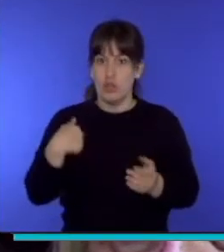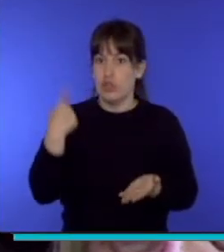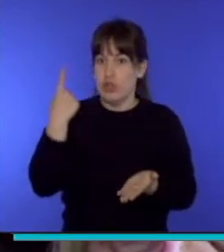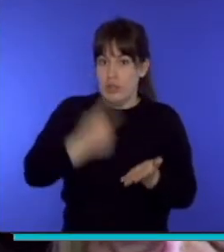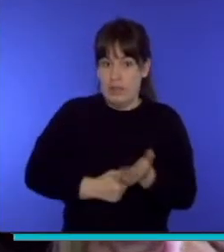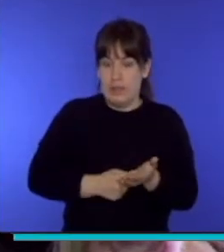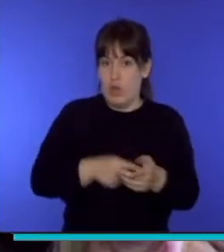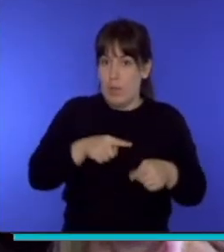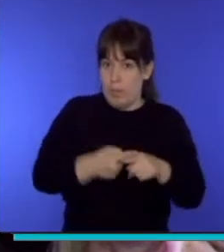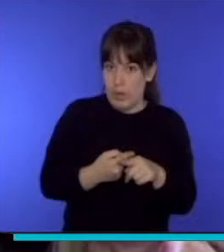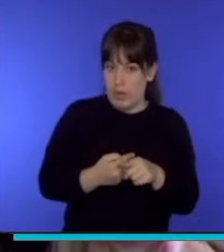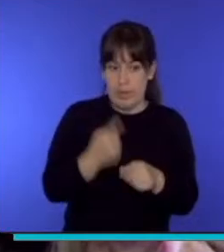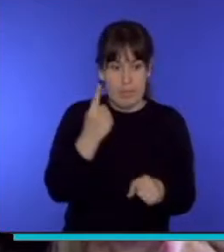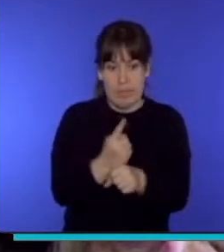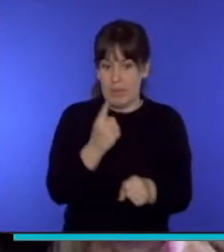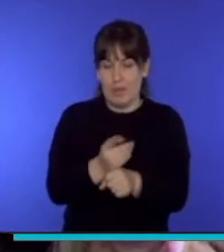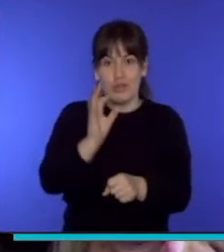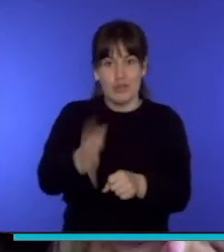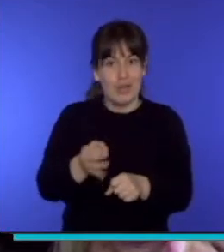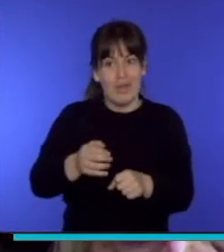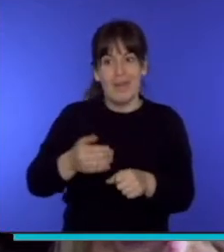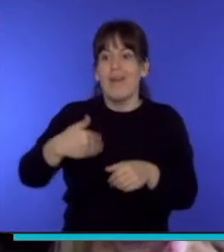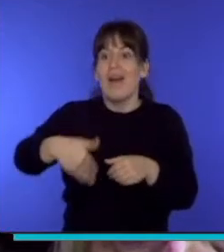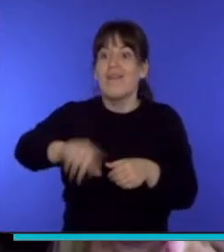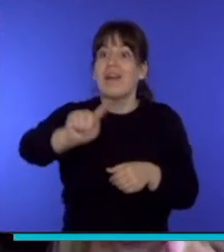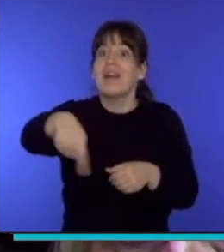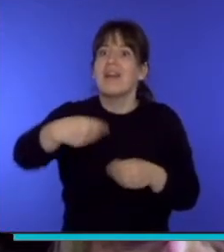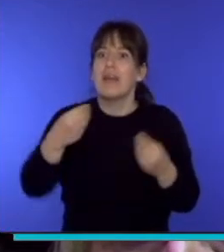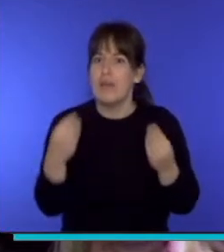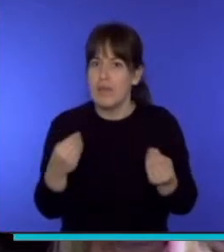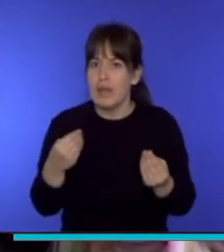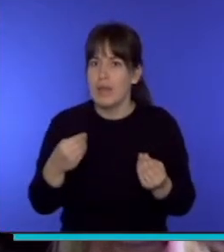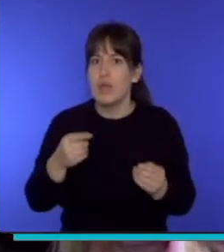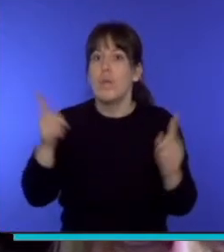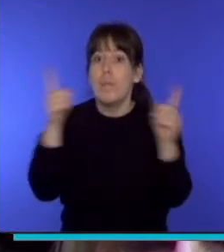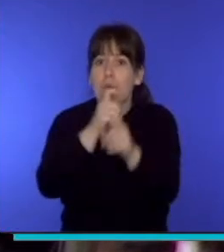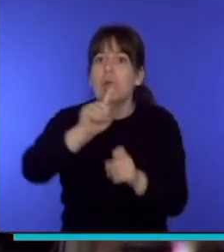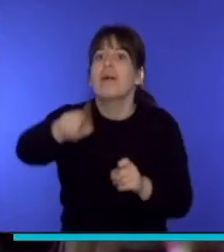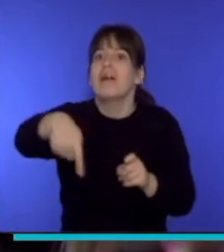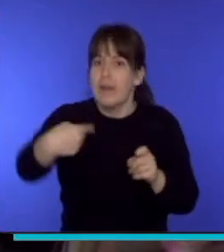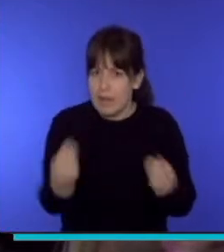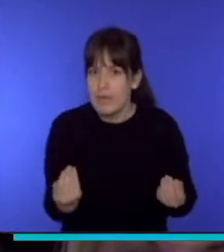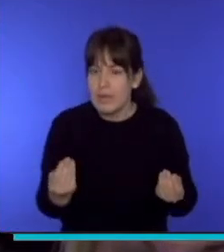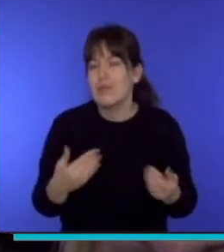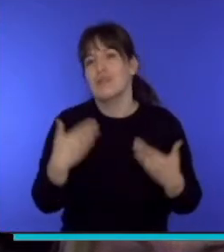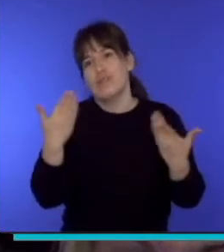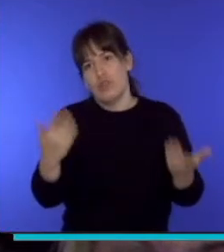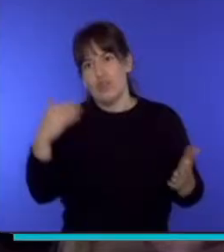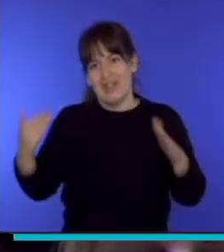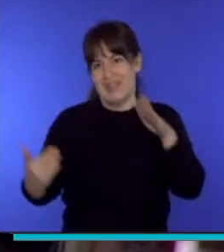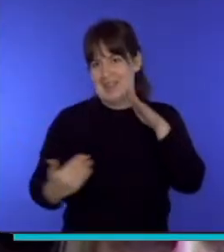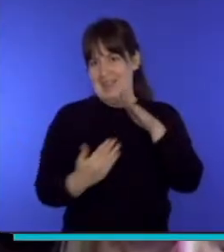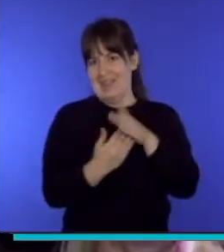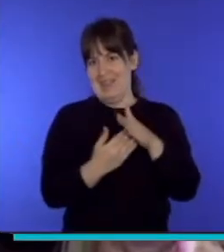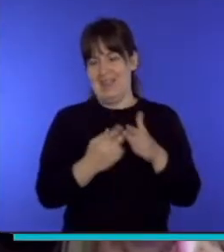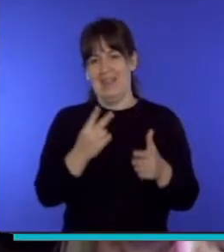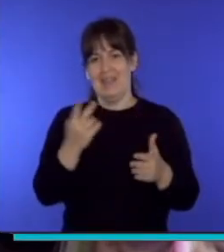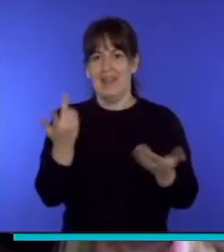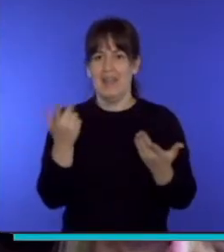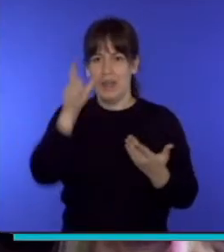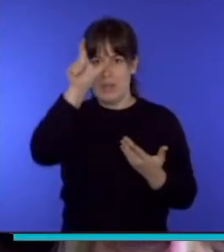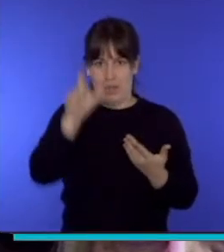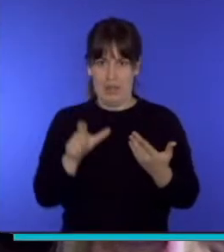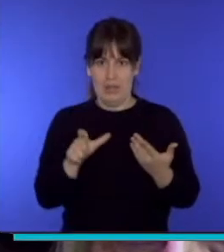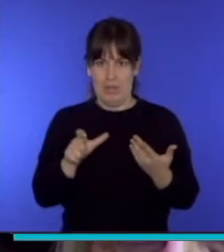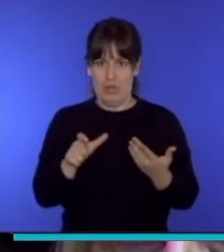decisión política, lo primero que tiene que saber son las consecuencias y los problemas que puede tener. Por eso el líder, como dijo mi compañera